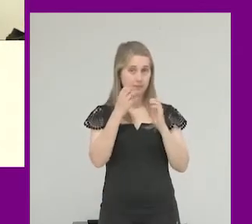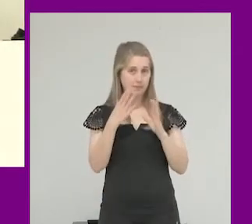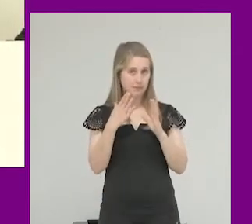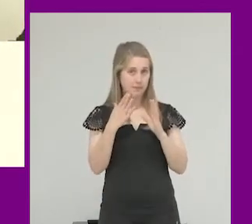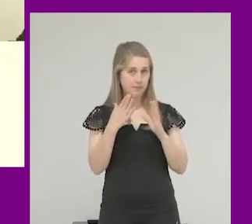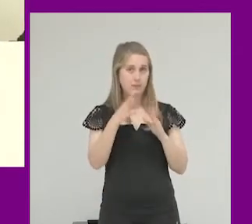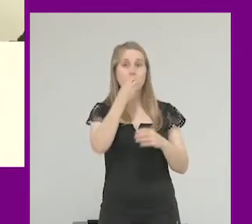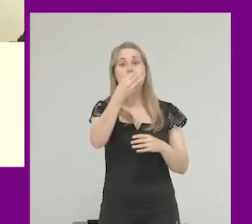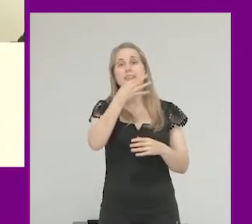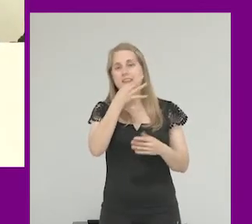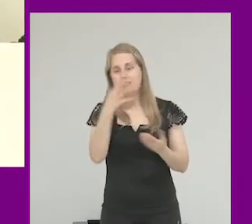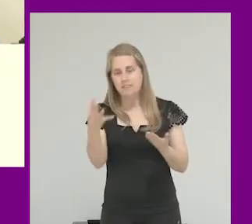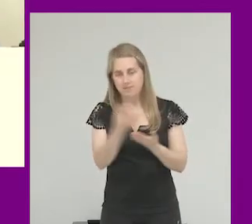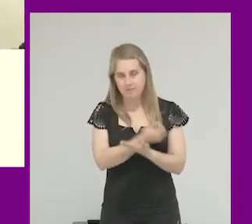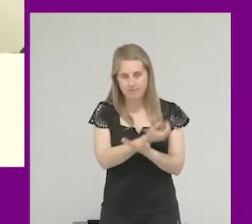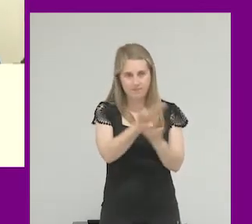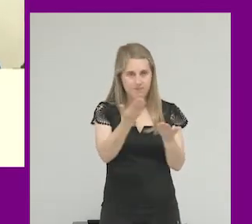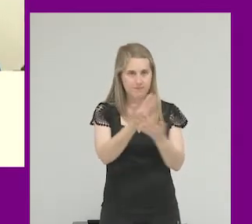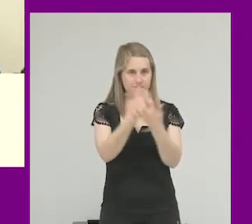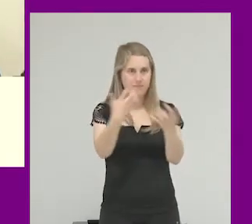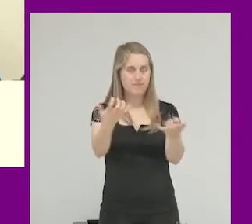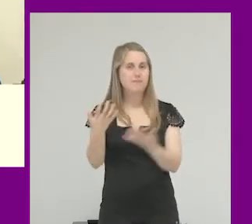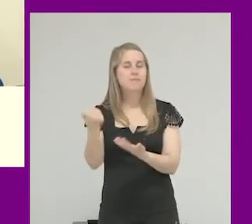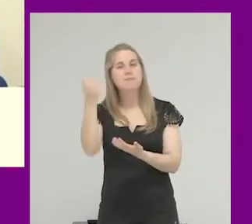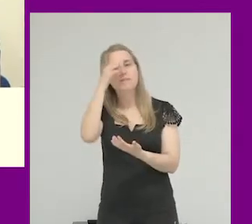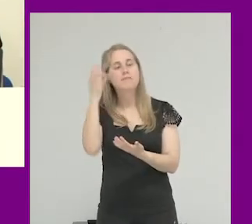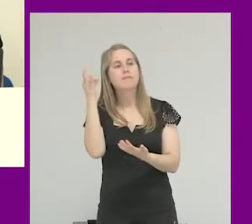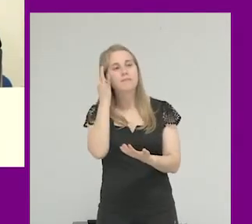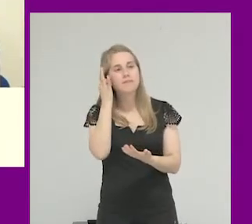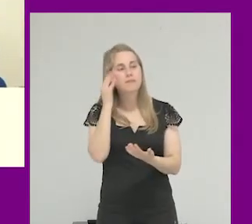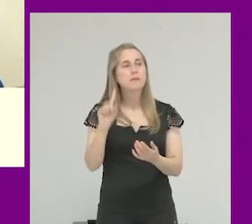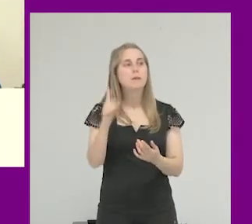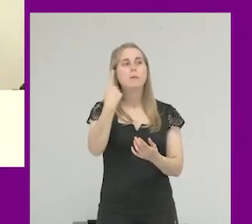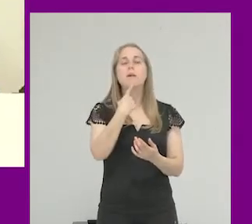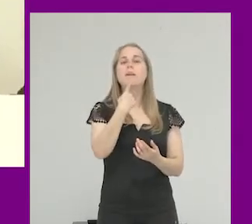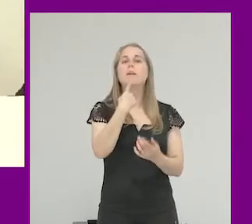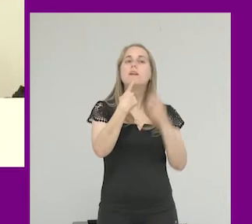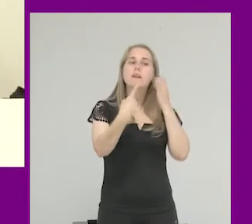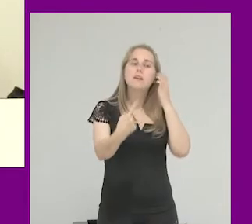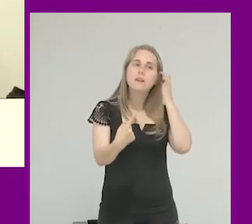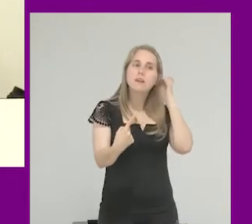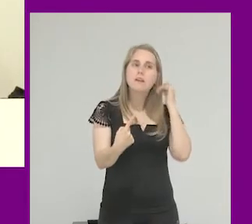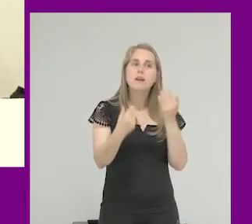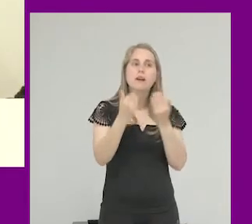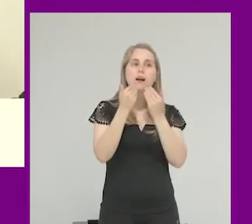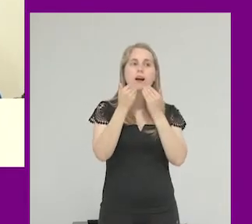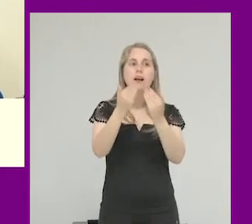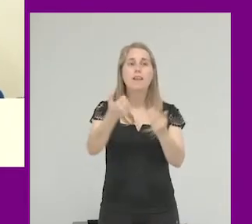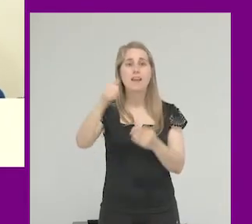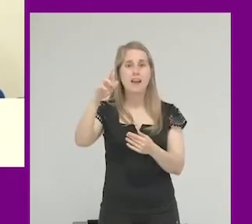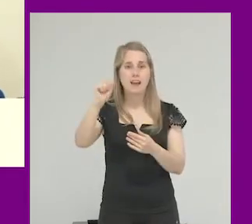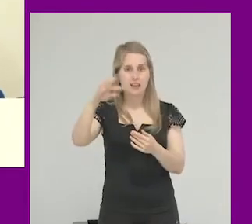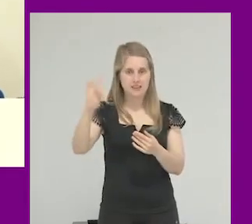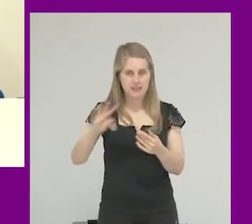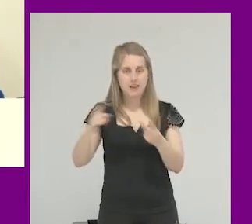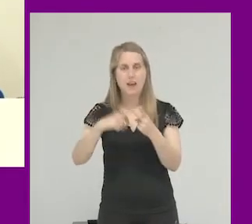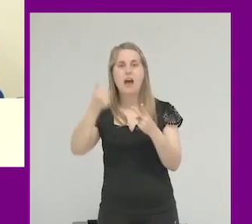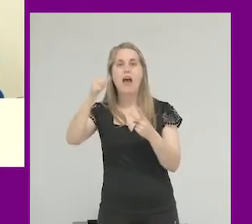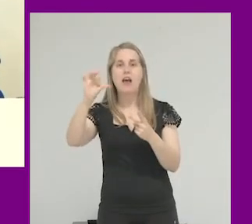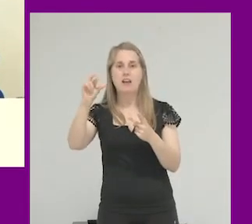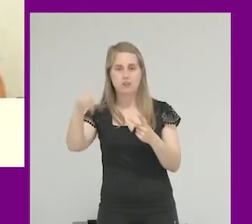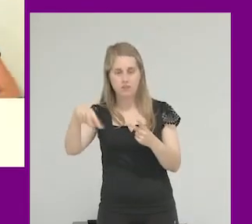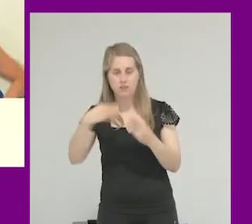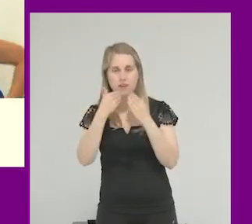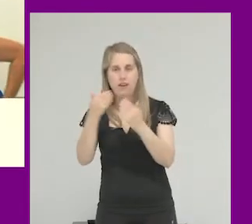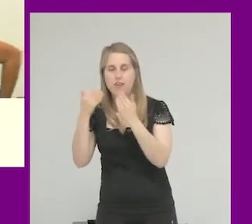Sí, bueno, arratsalde guztioi, buenas tardes a todas y a todos. En primer lugar, bueno, dar las gracias a Arantxa y a Asun. La